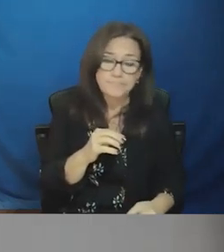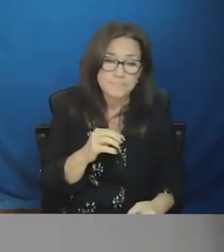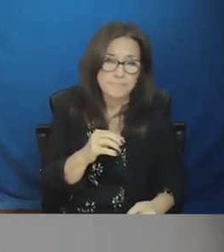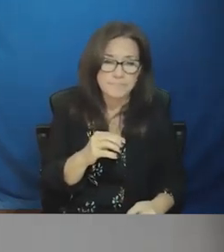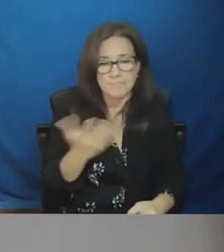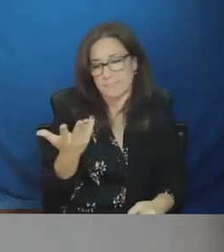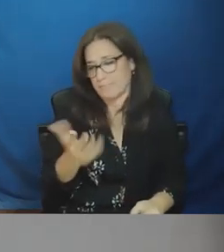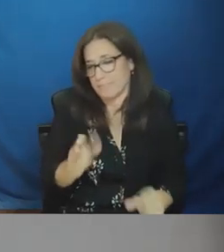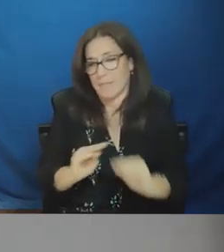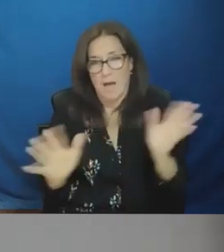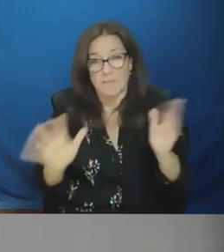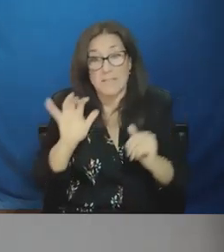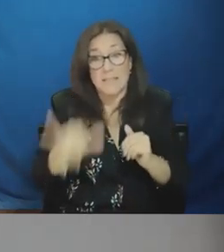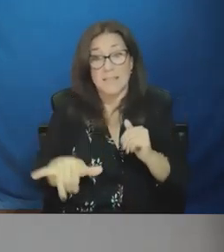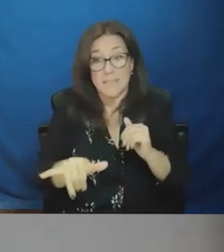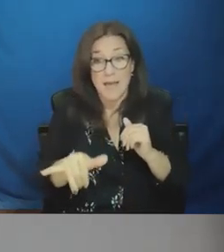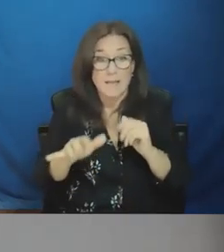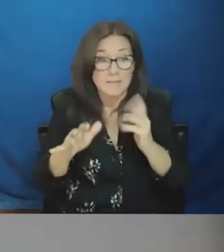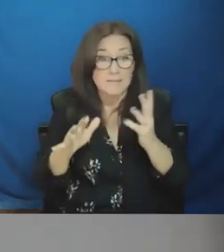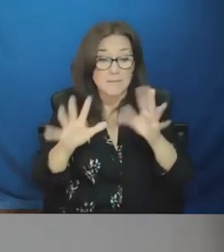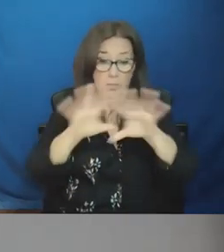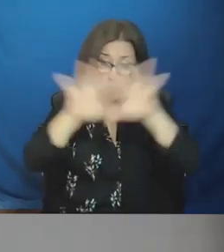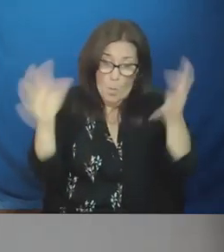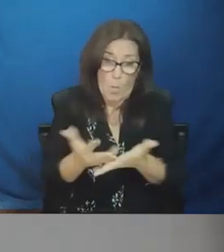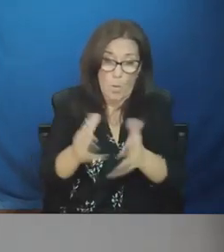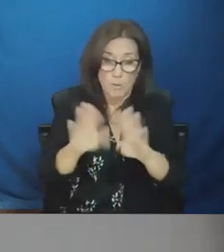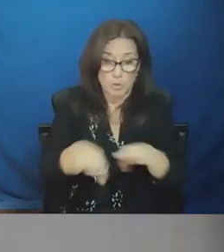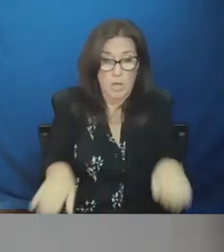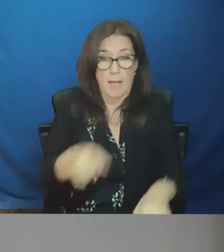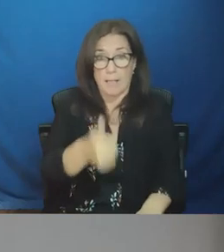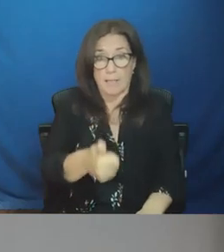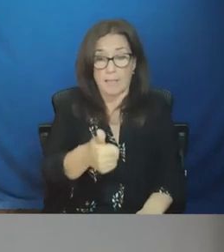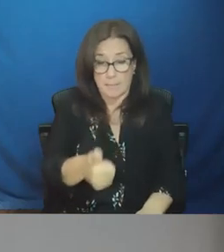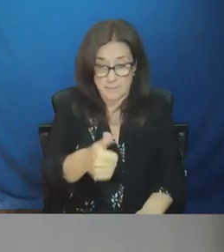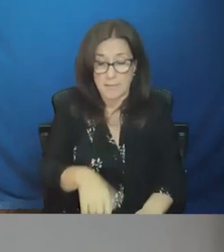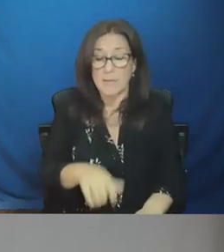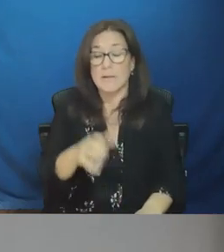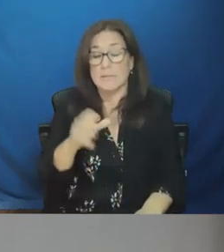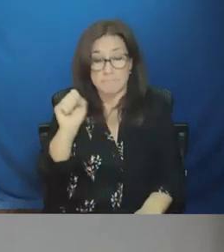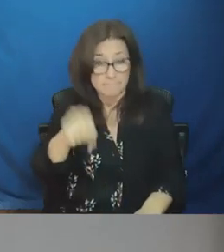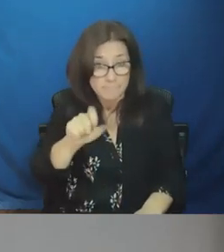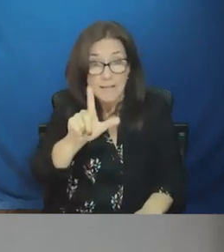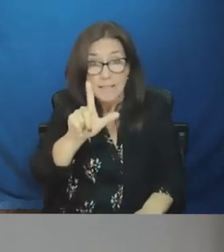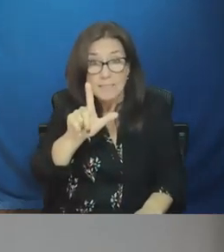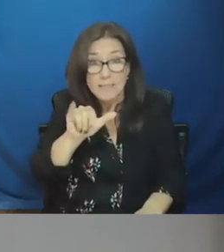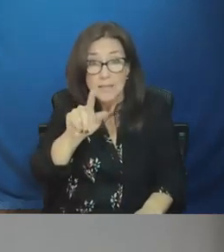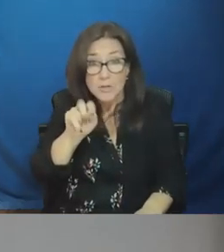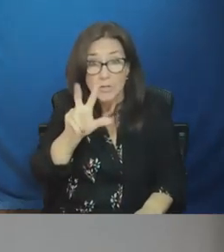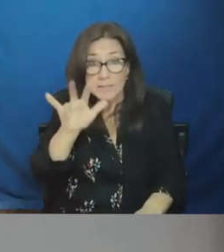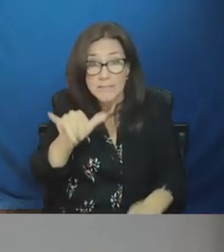bueno yo solamente quiero agregar que pues si obviamente este es un asunto